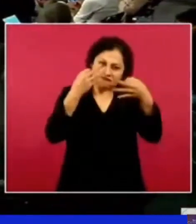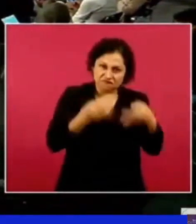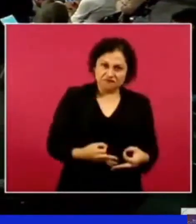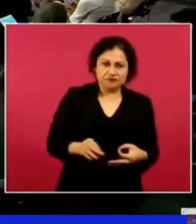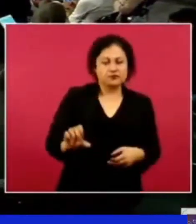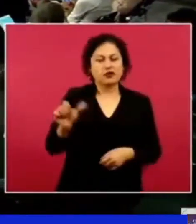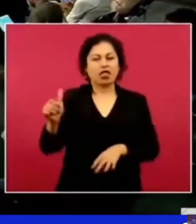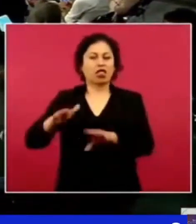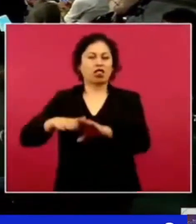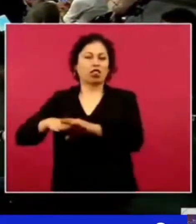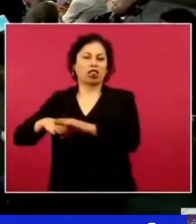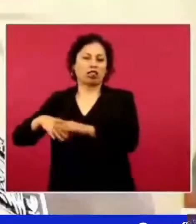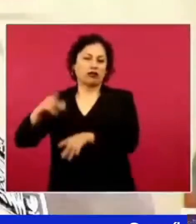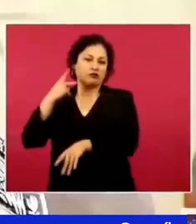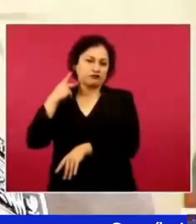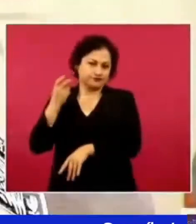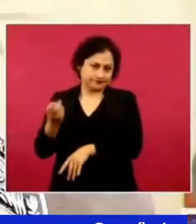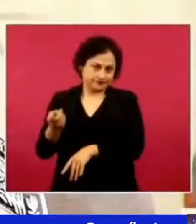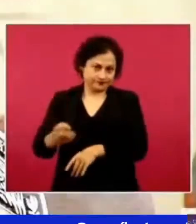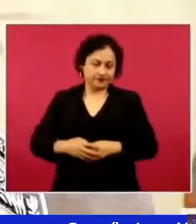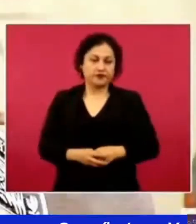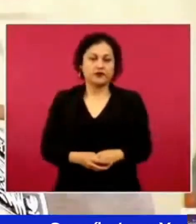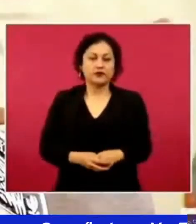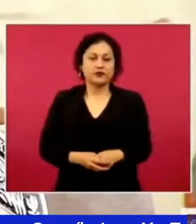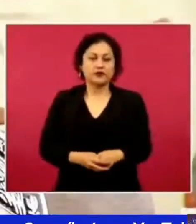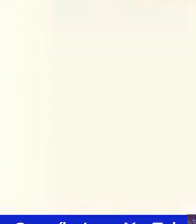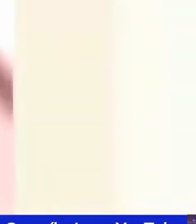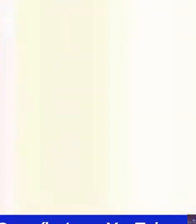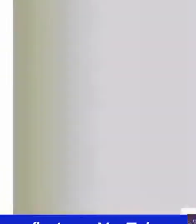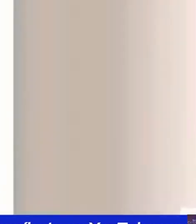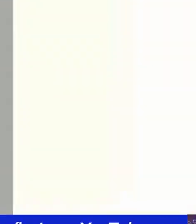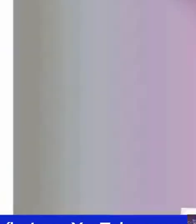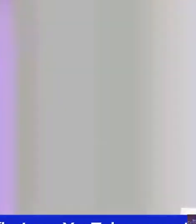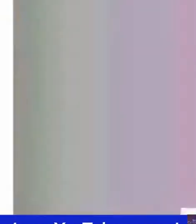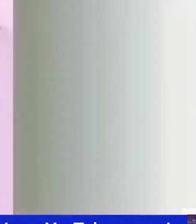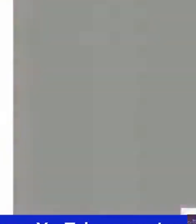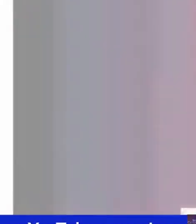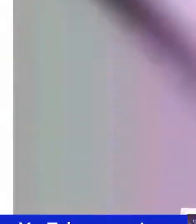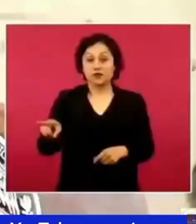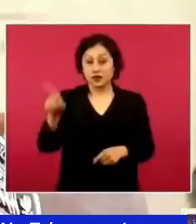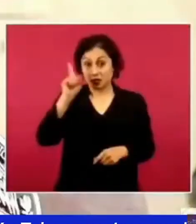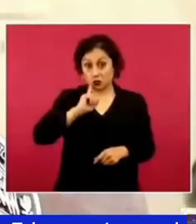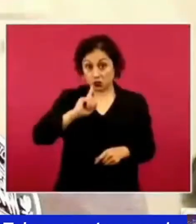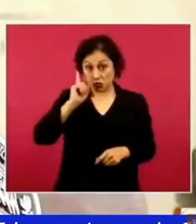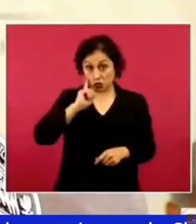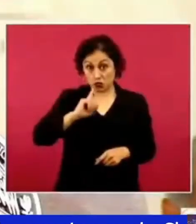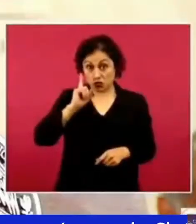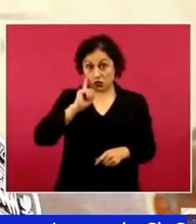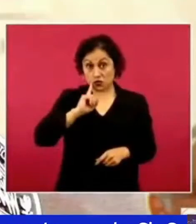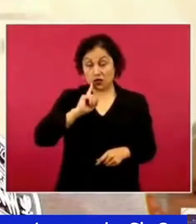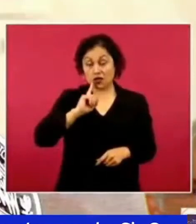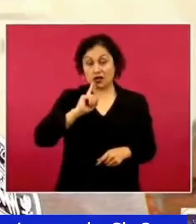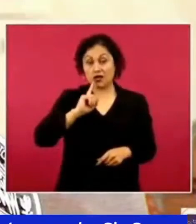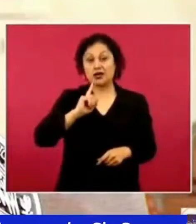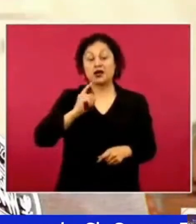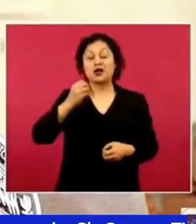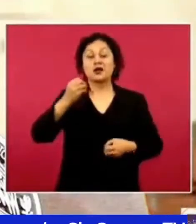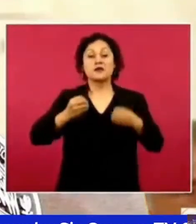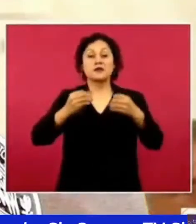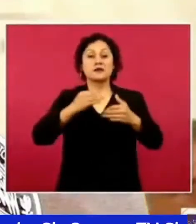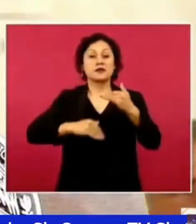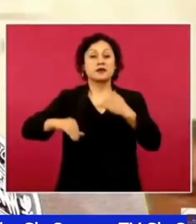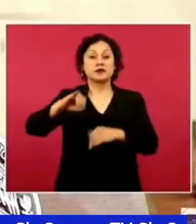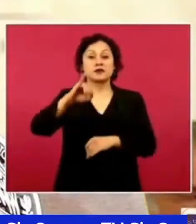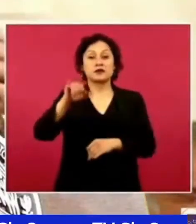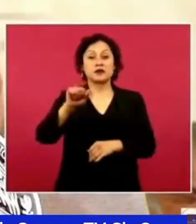Un asunto politiquero. ¿Cuándo surge el caso de la maestra, de la ministra